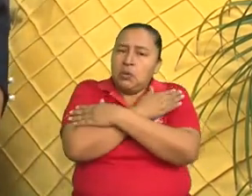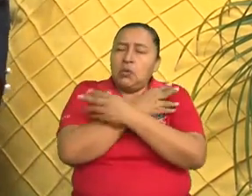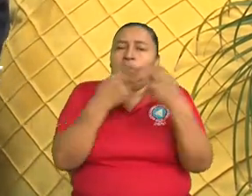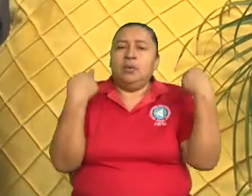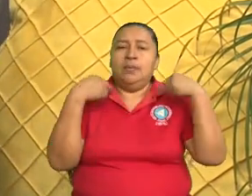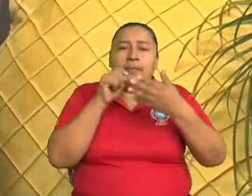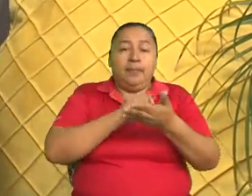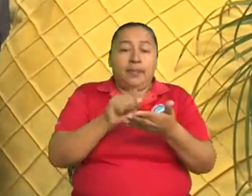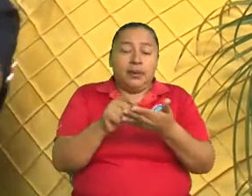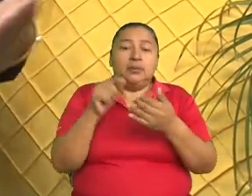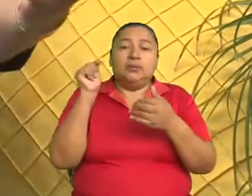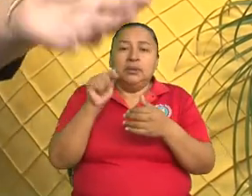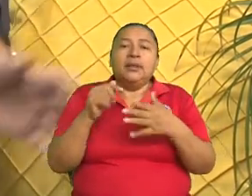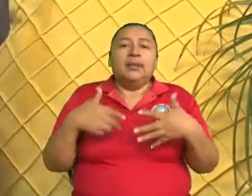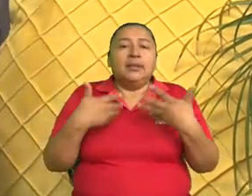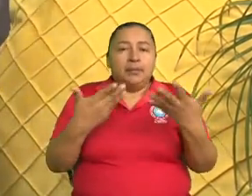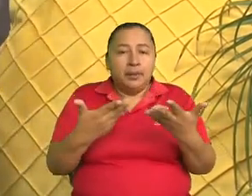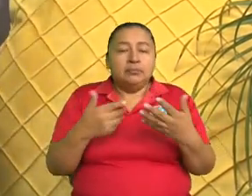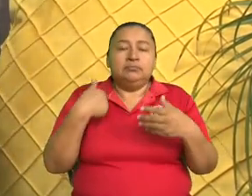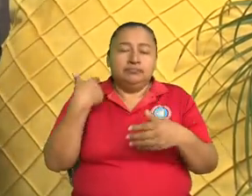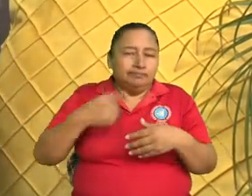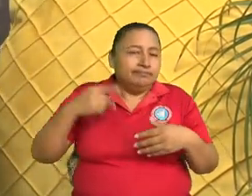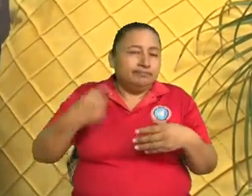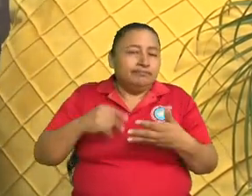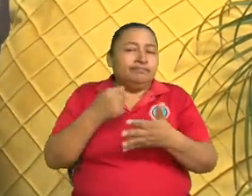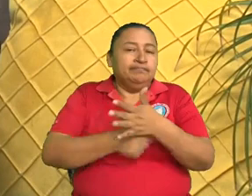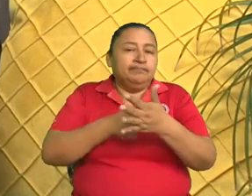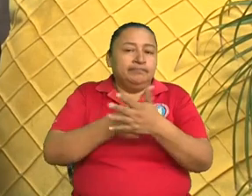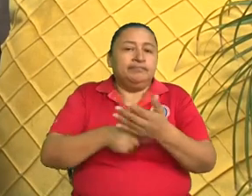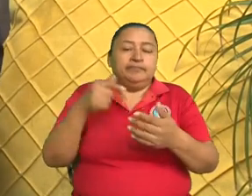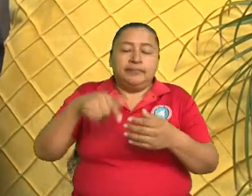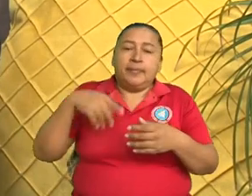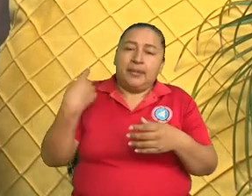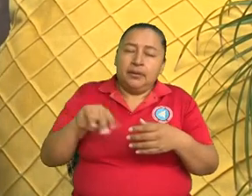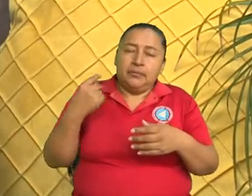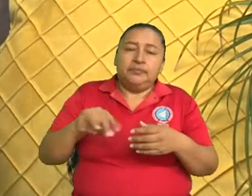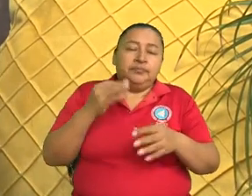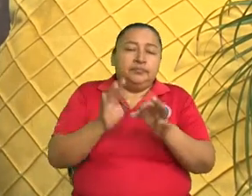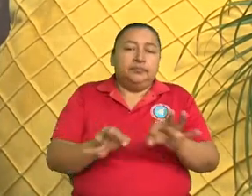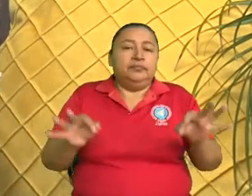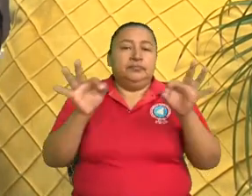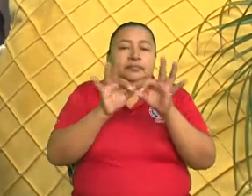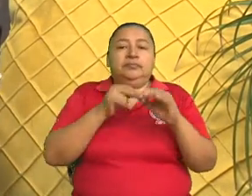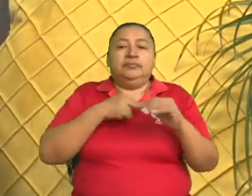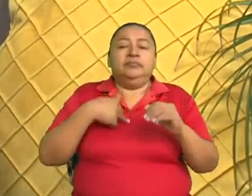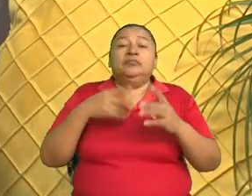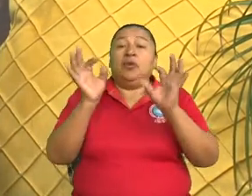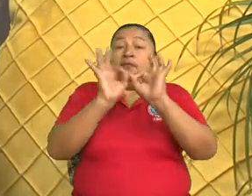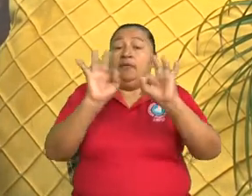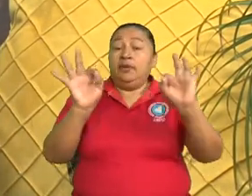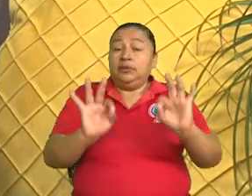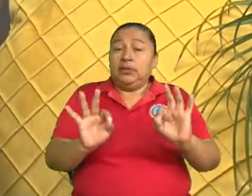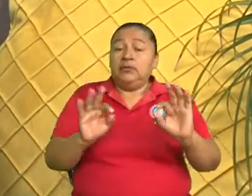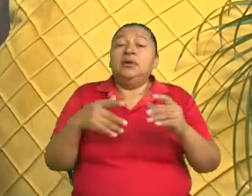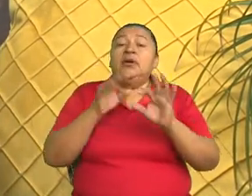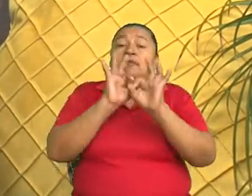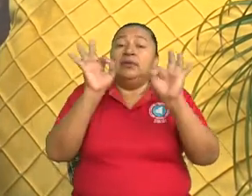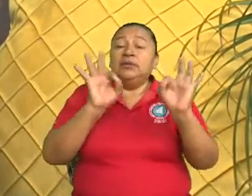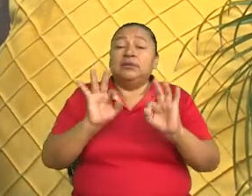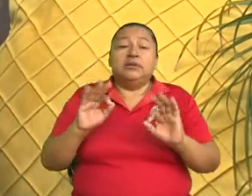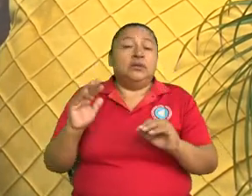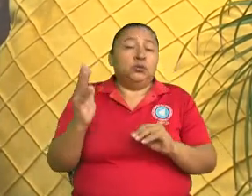maestros que son los que también pues están ahí dando la batalla, esta batalla importante que estamos dando, a felicitarlos y a felicitar a